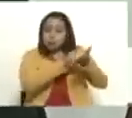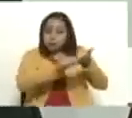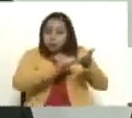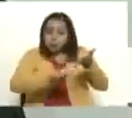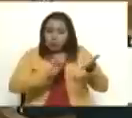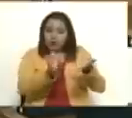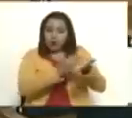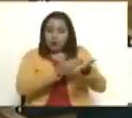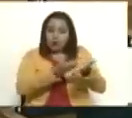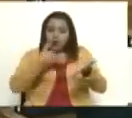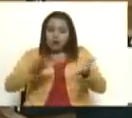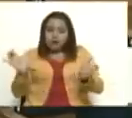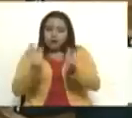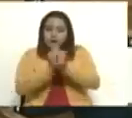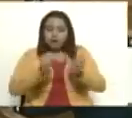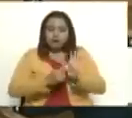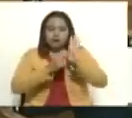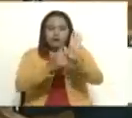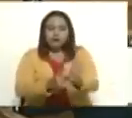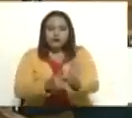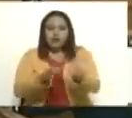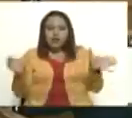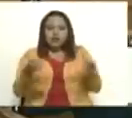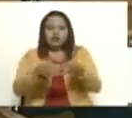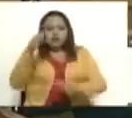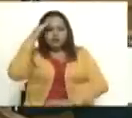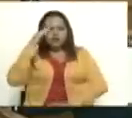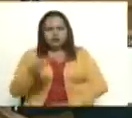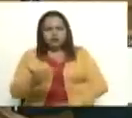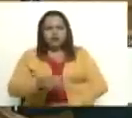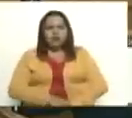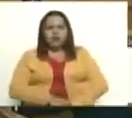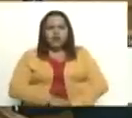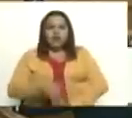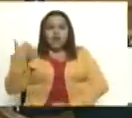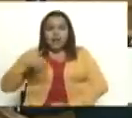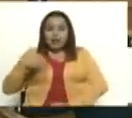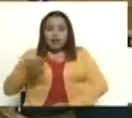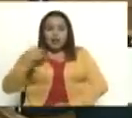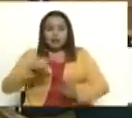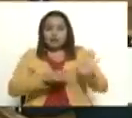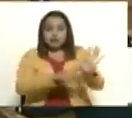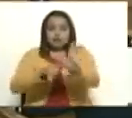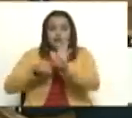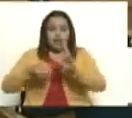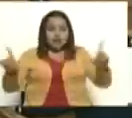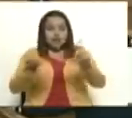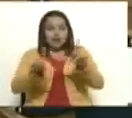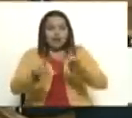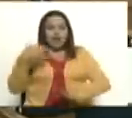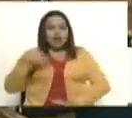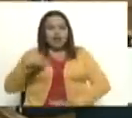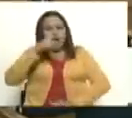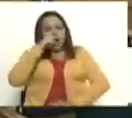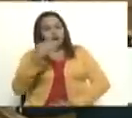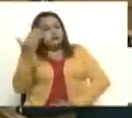de las Fuerzas Armadas Argentinas, y eso ya fue publicado en medios de comunicación argentina el año pasado.